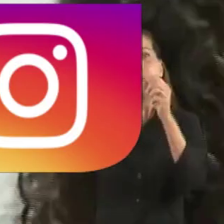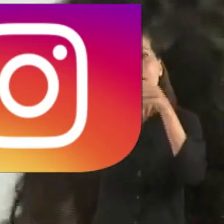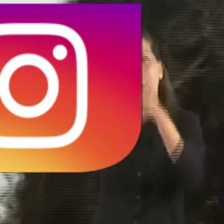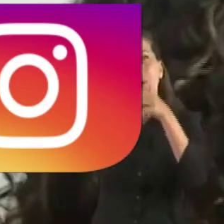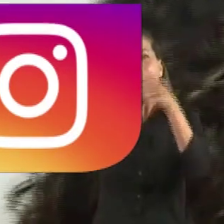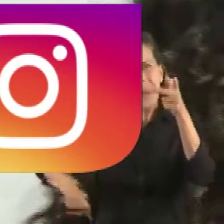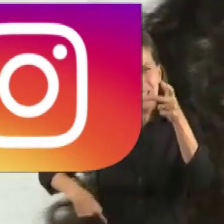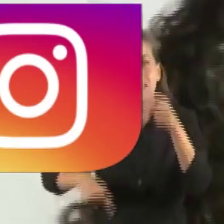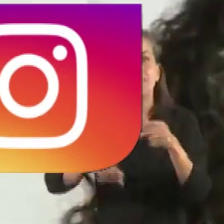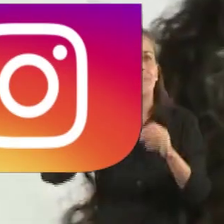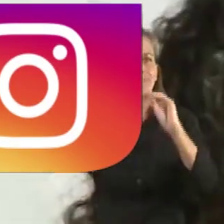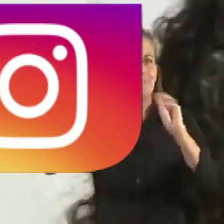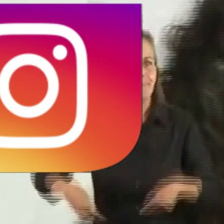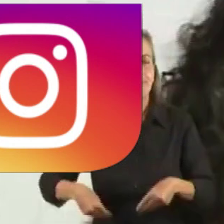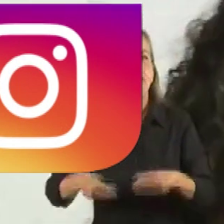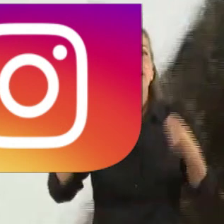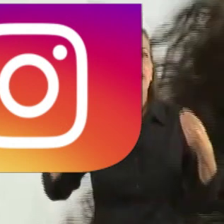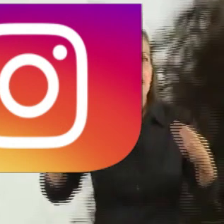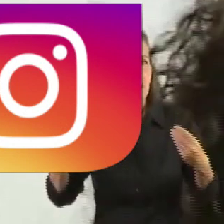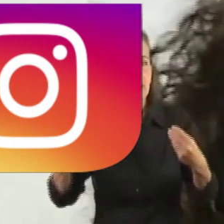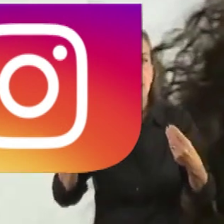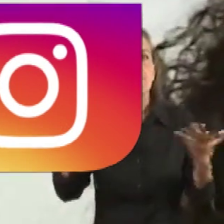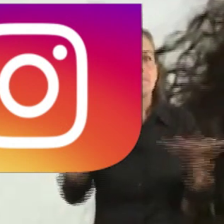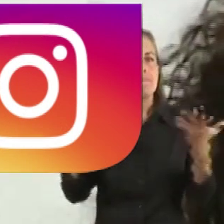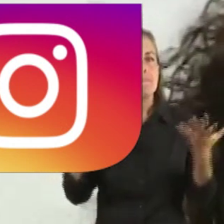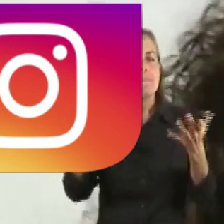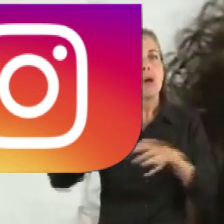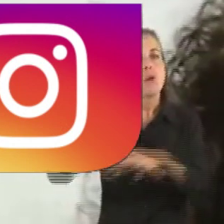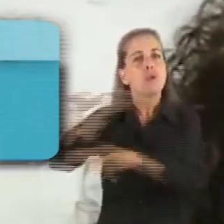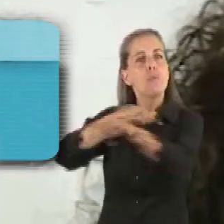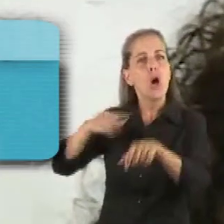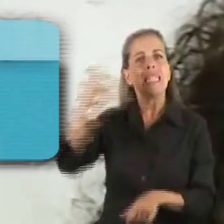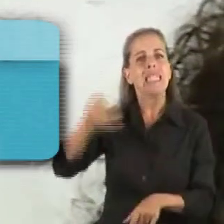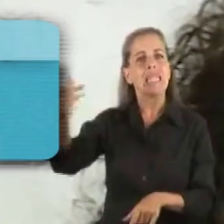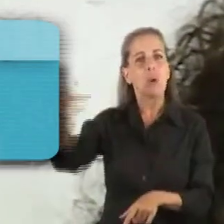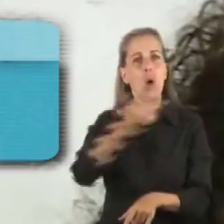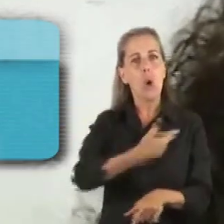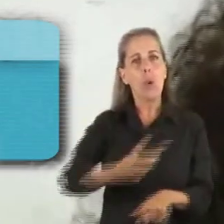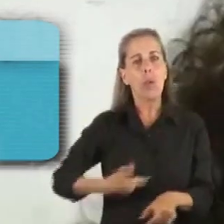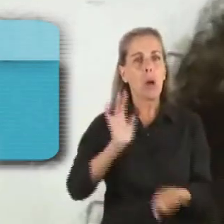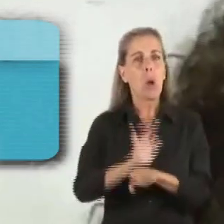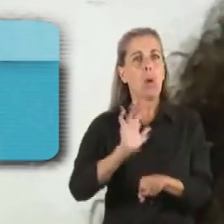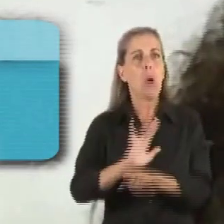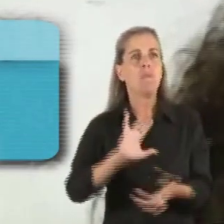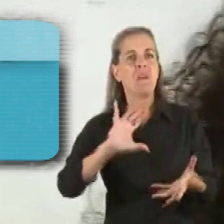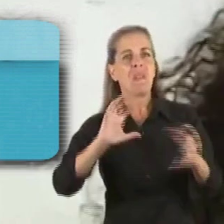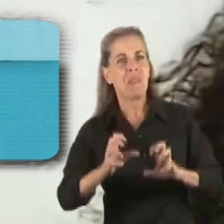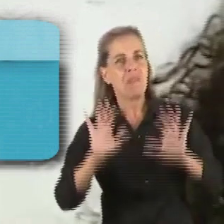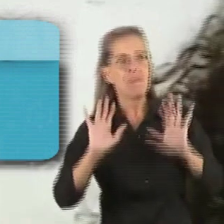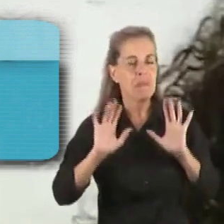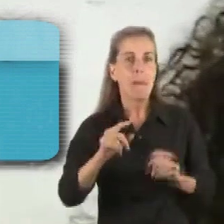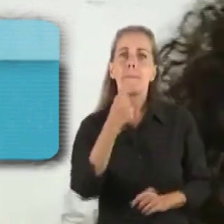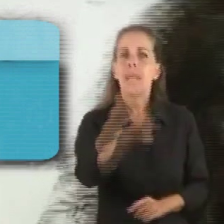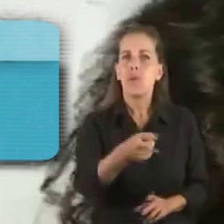con dirigentes frente al micrófono o no, aseguran de que el gobierno inevitablemente queda debilitado. La pregunta es si el gobierno está